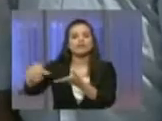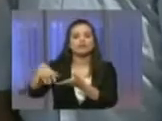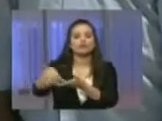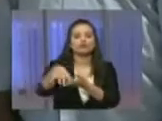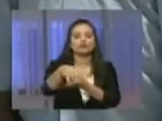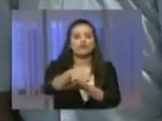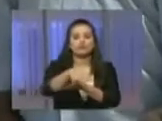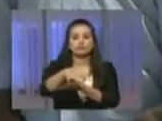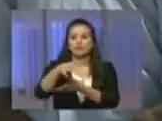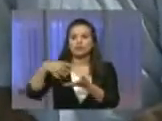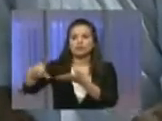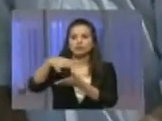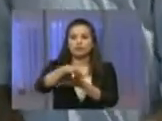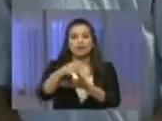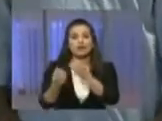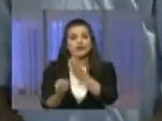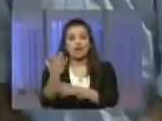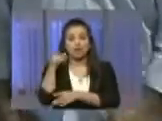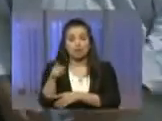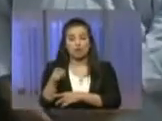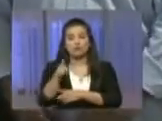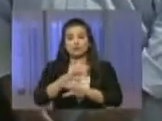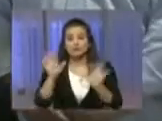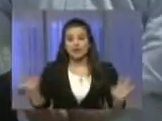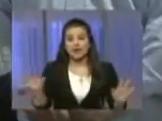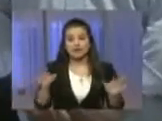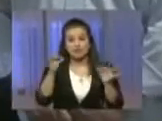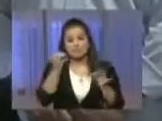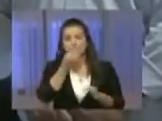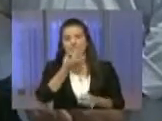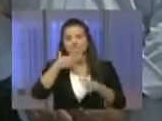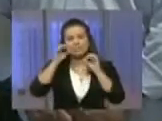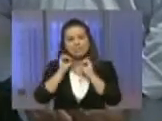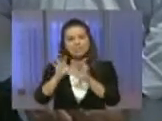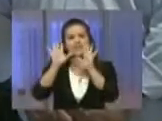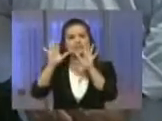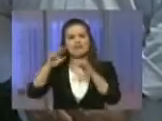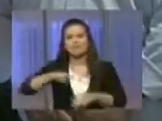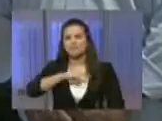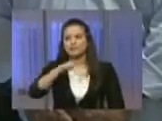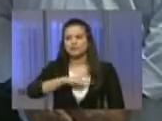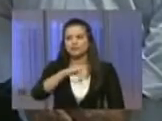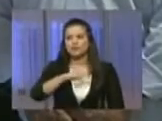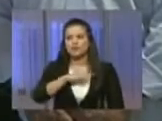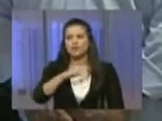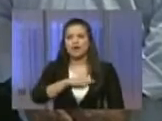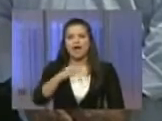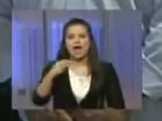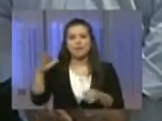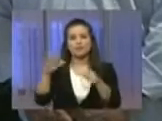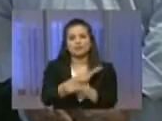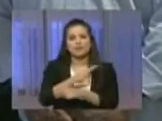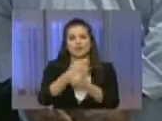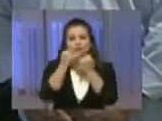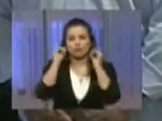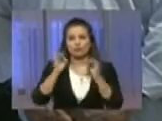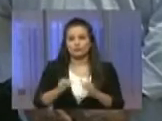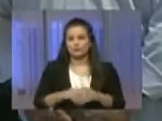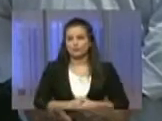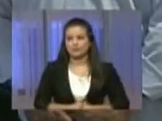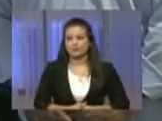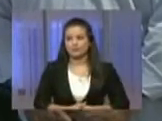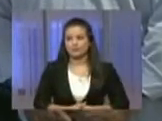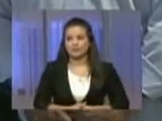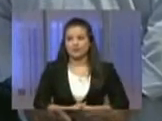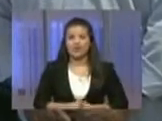distributivo creado en la bendita y Sagrada gran misión abastecimiento soberano qué